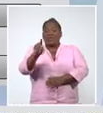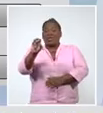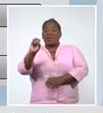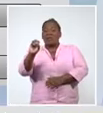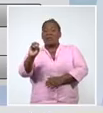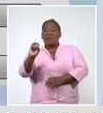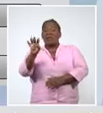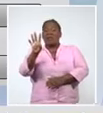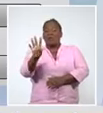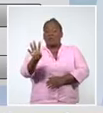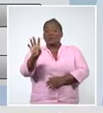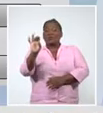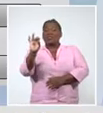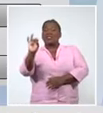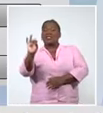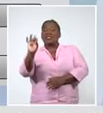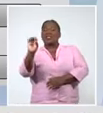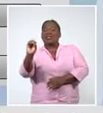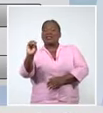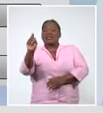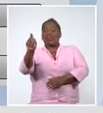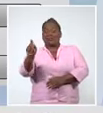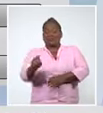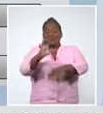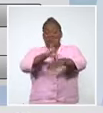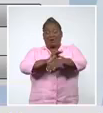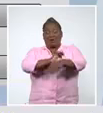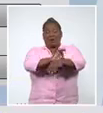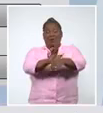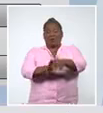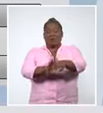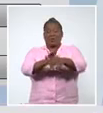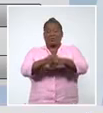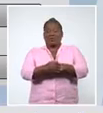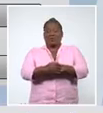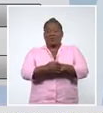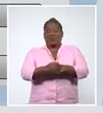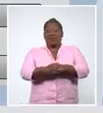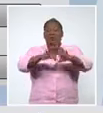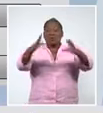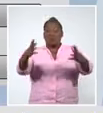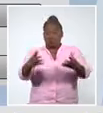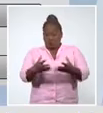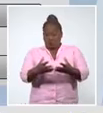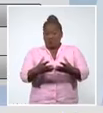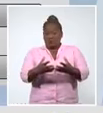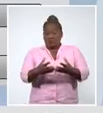114.110.470 personas han padecido de COVID-19 en todo el mundo.